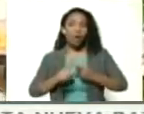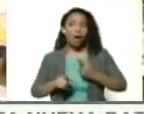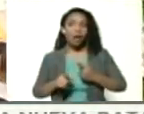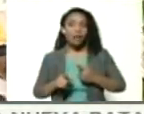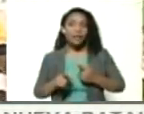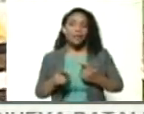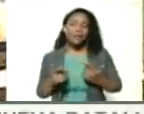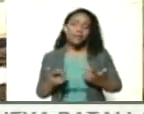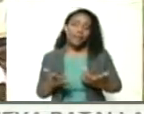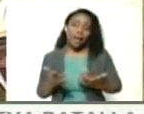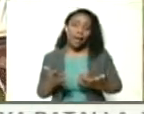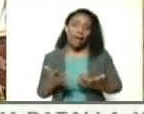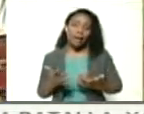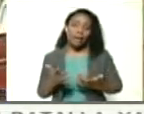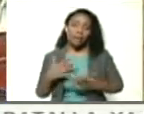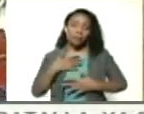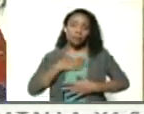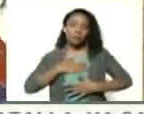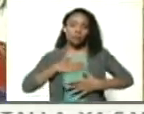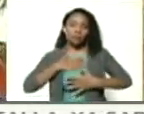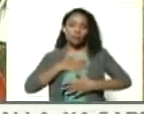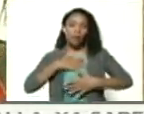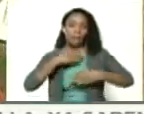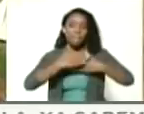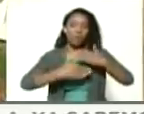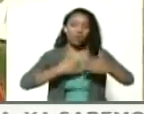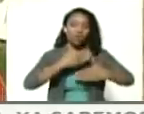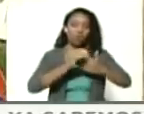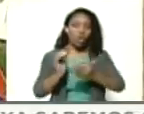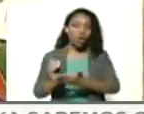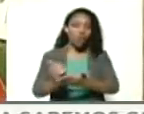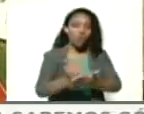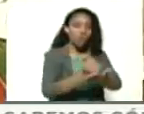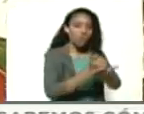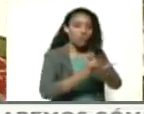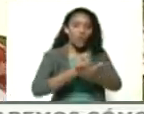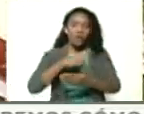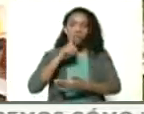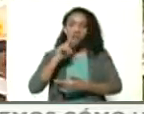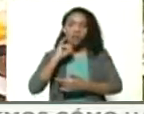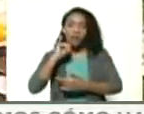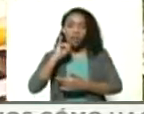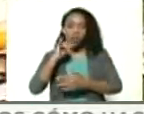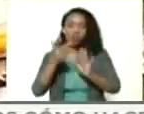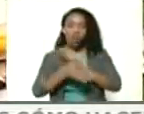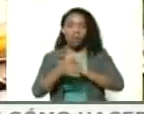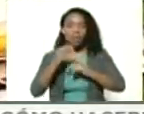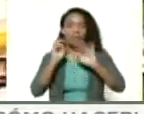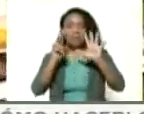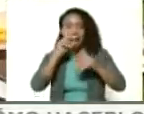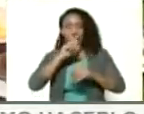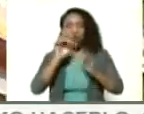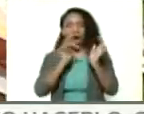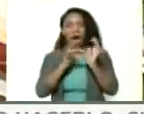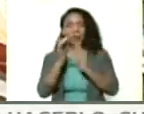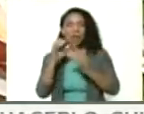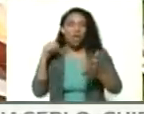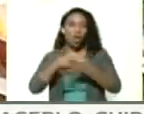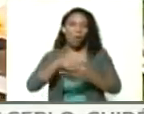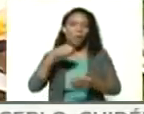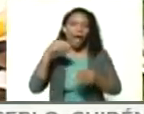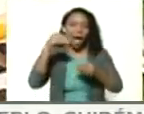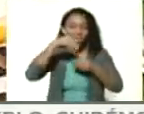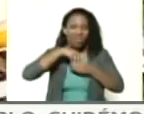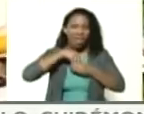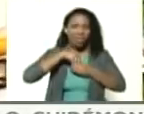digamos, satisfizo mucho del proceso de recopilación de información durante unos 7 años del libro Abril Golpe Adentro fue